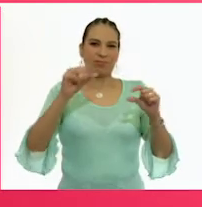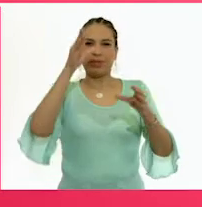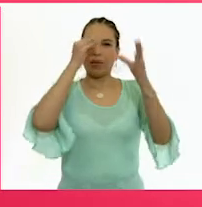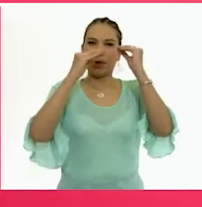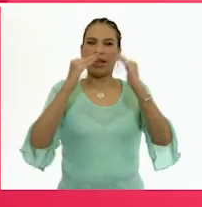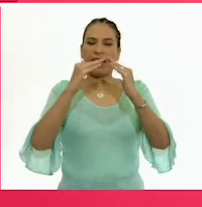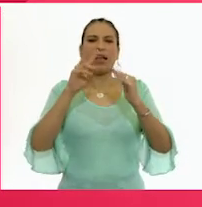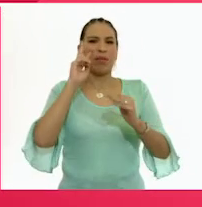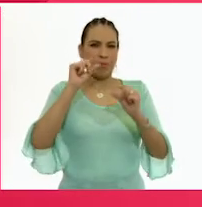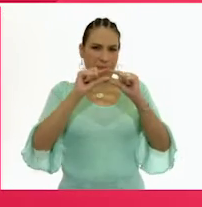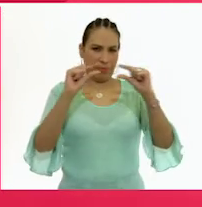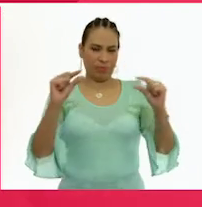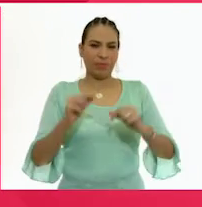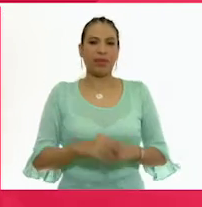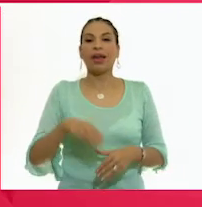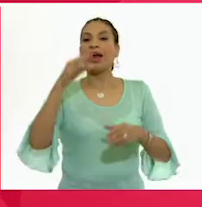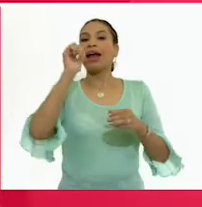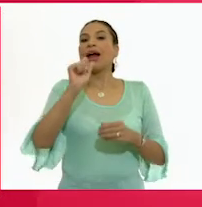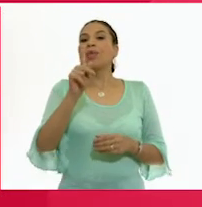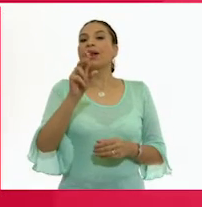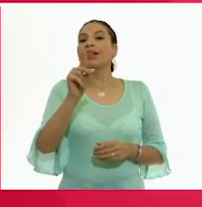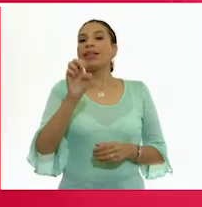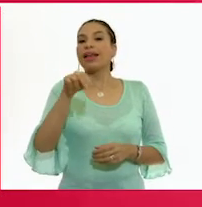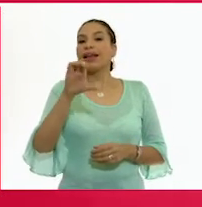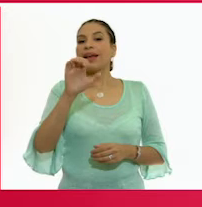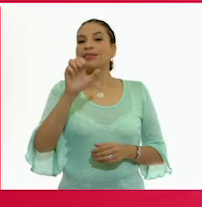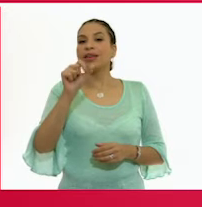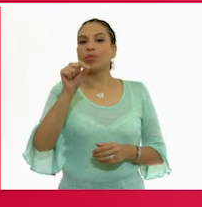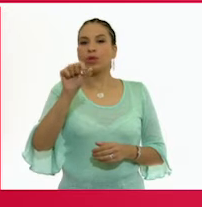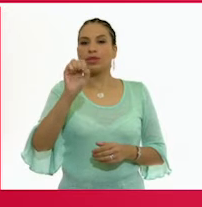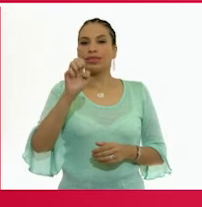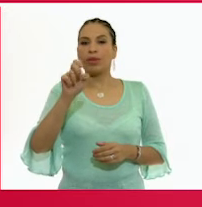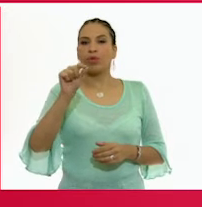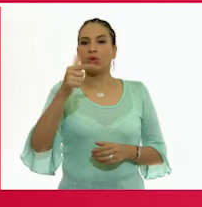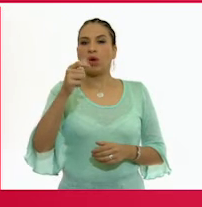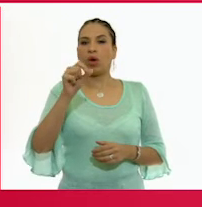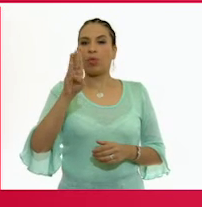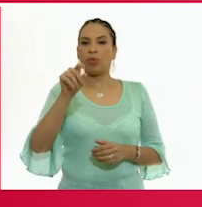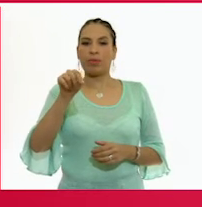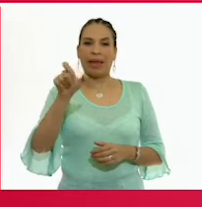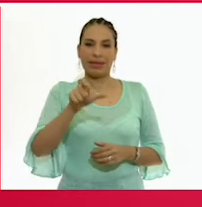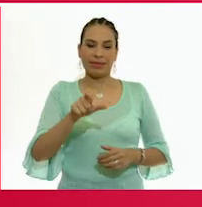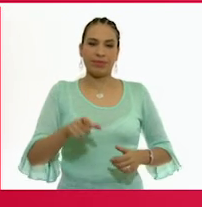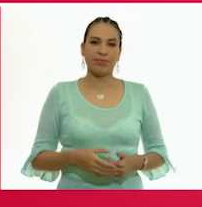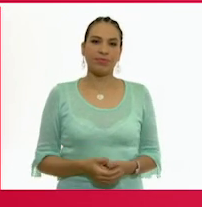encontrar en la siguiente liga: aprendeencasa.cep.gov.mx.